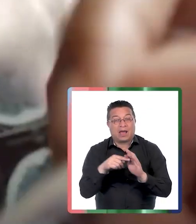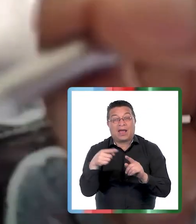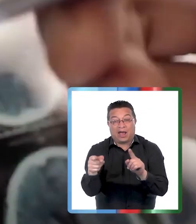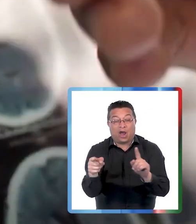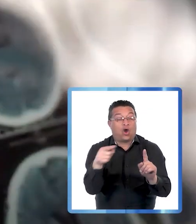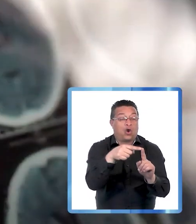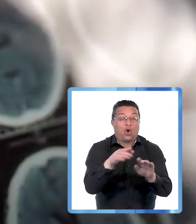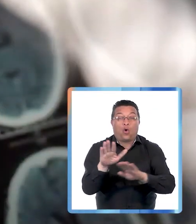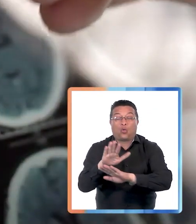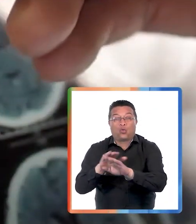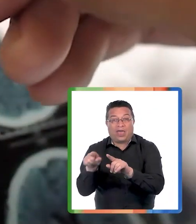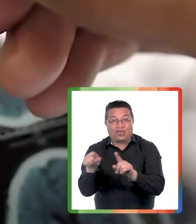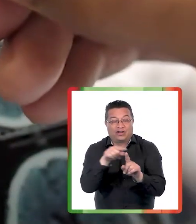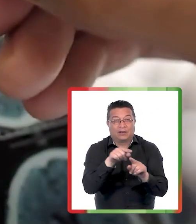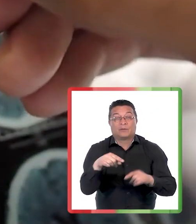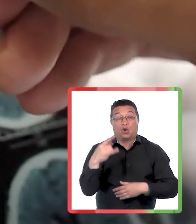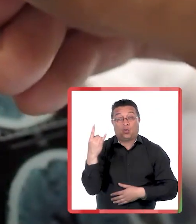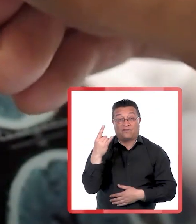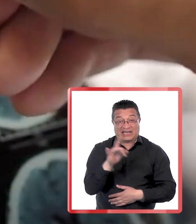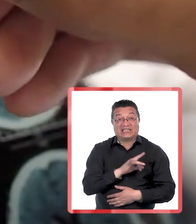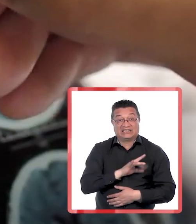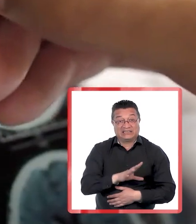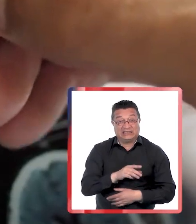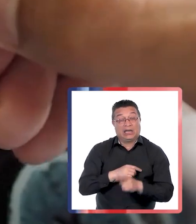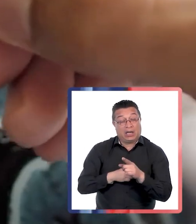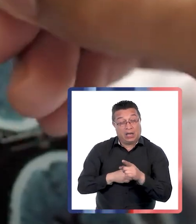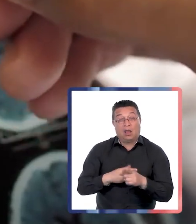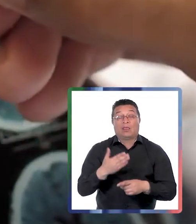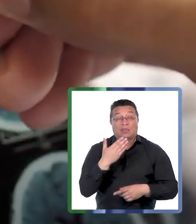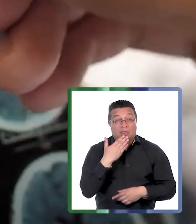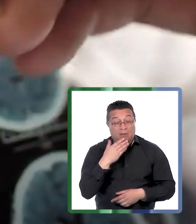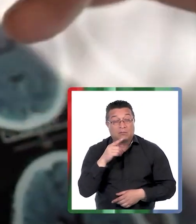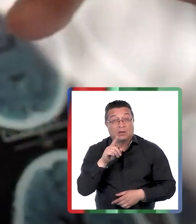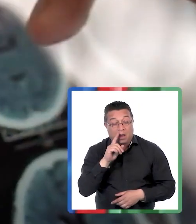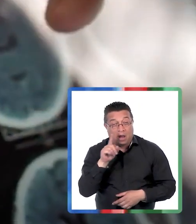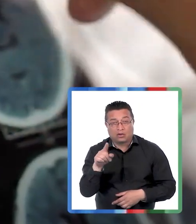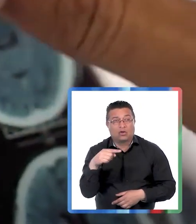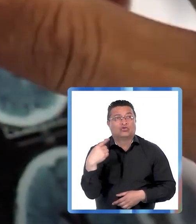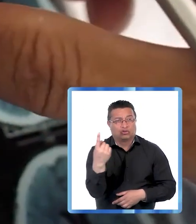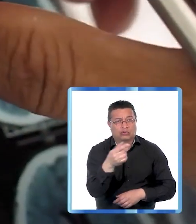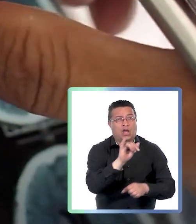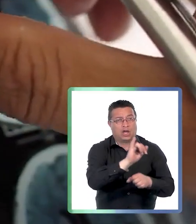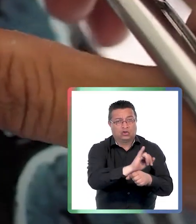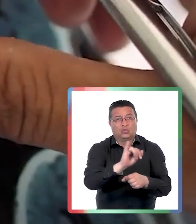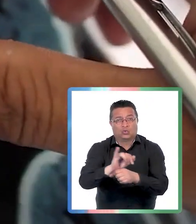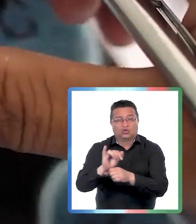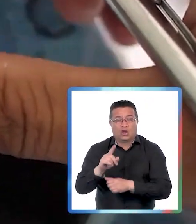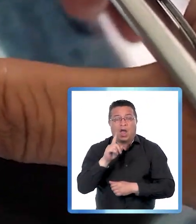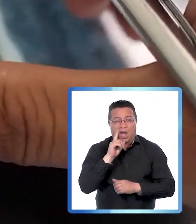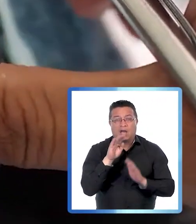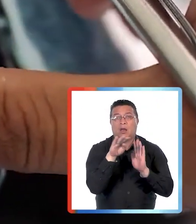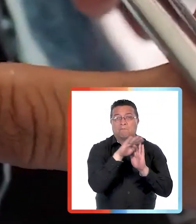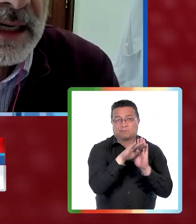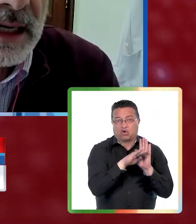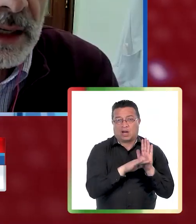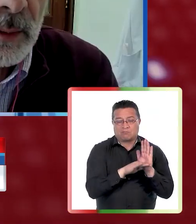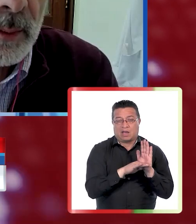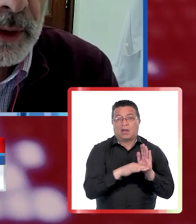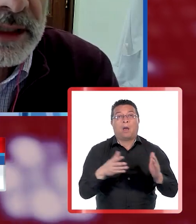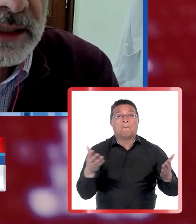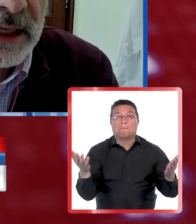cuidadores, ¿no? La Universidad de Chile tiene, y casi todas las instituciones tienen estos